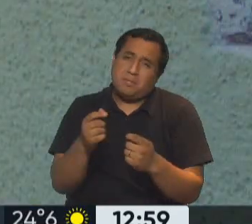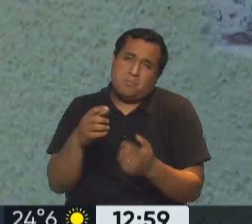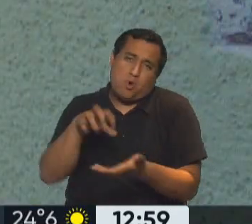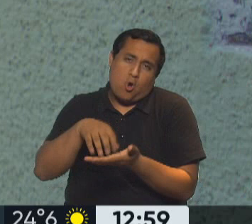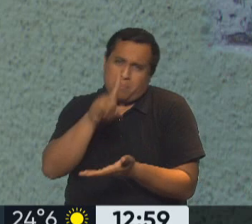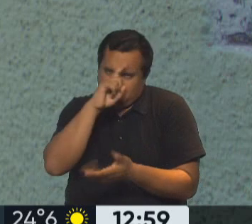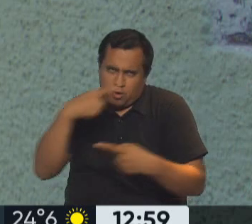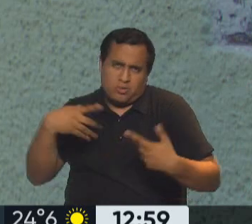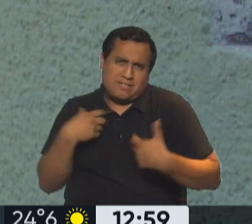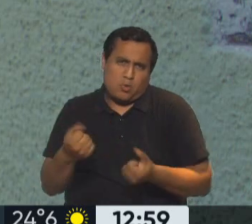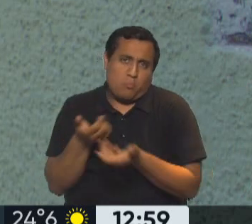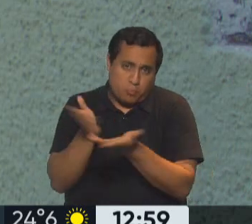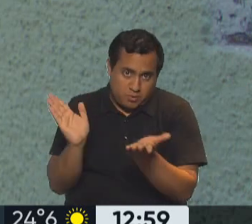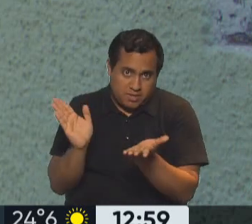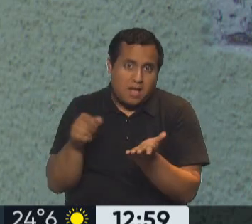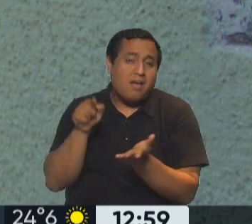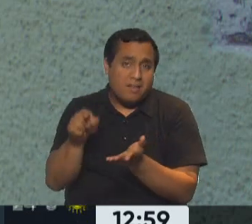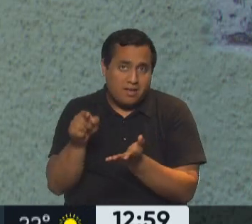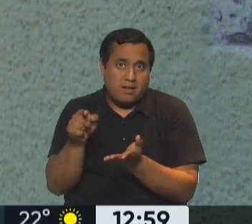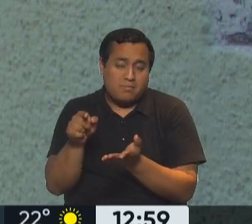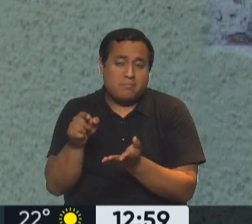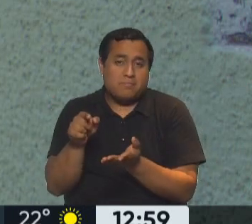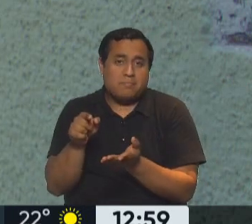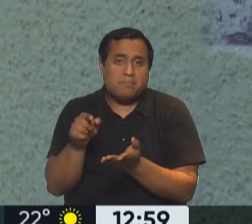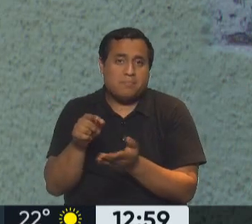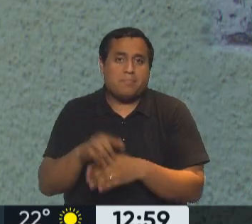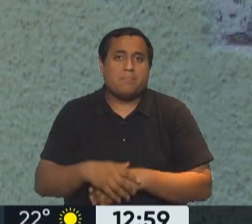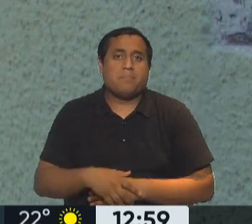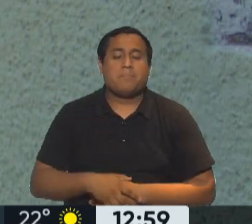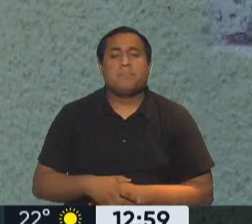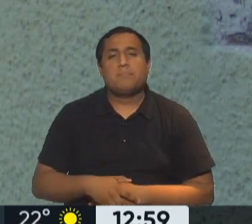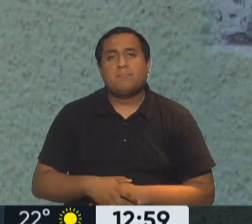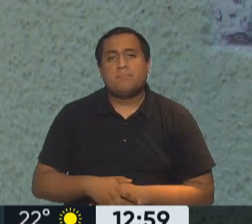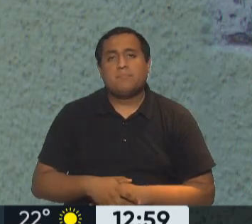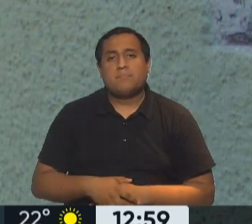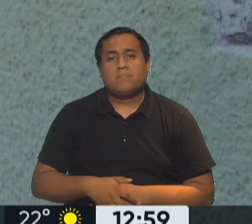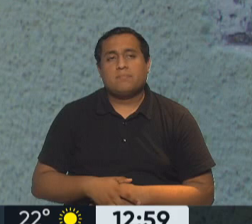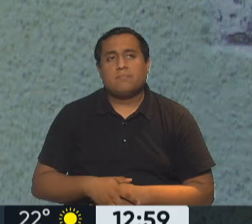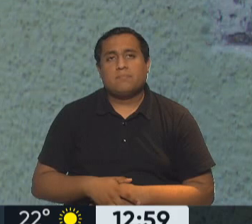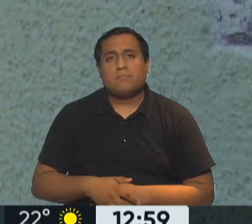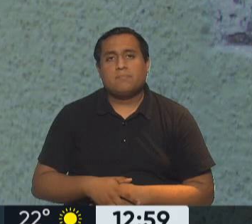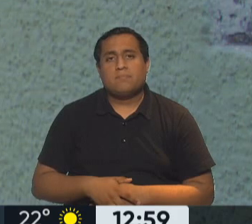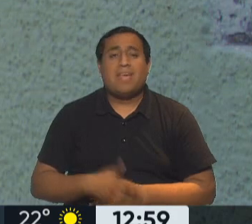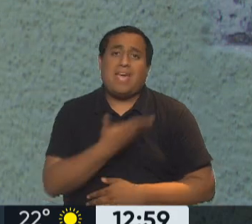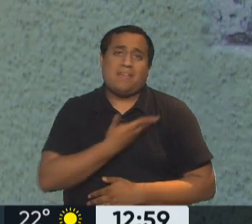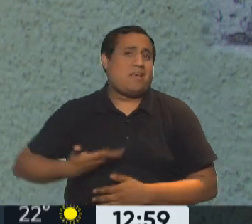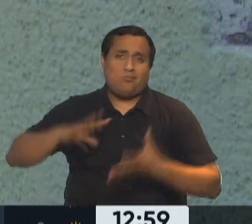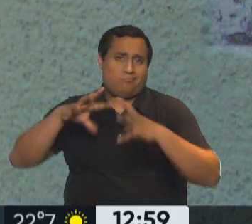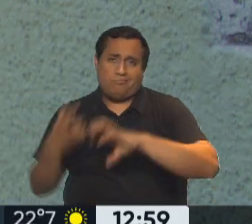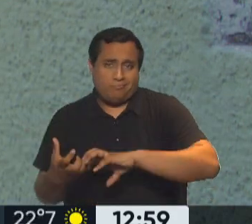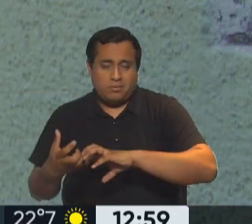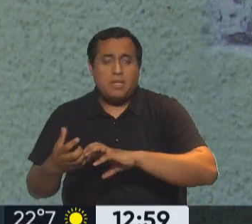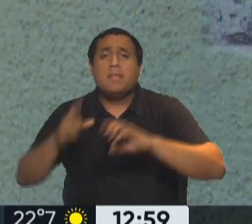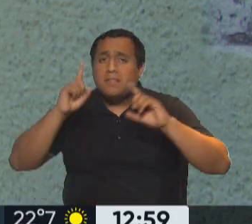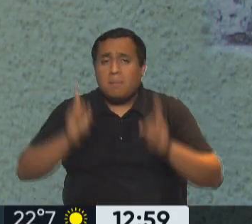pública, que es el garante definitivo, digamos, y y daña también al Estado. Y por otro lado, la verdad